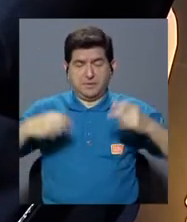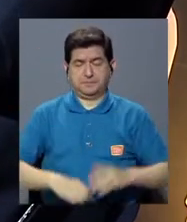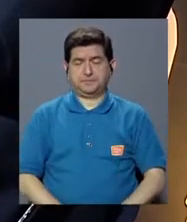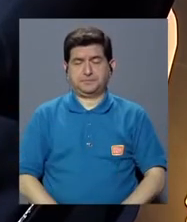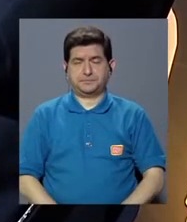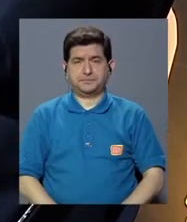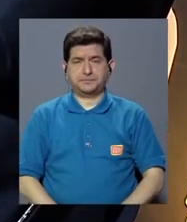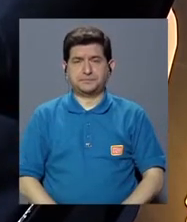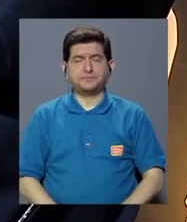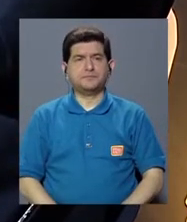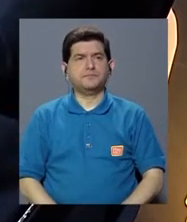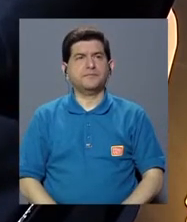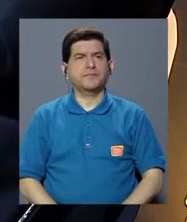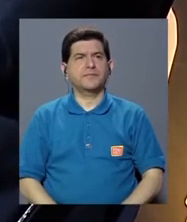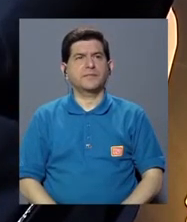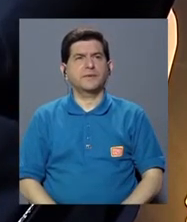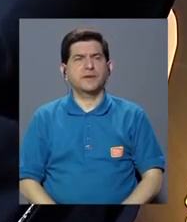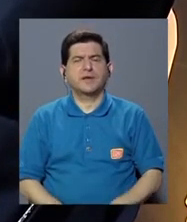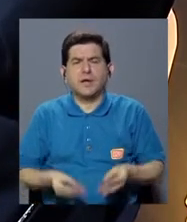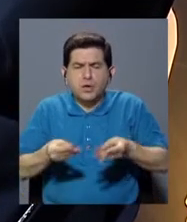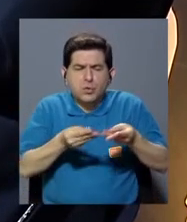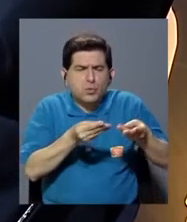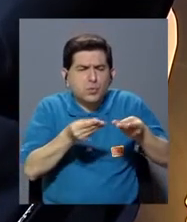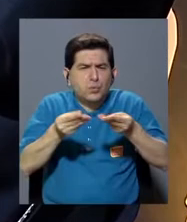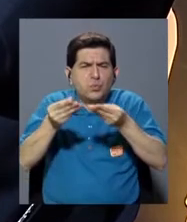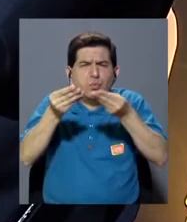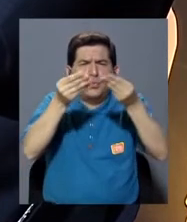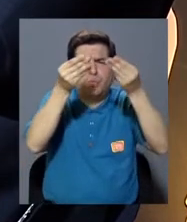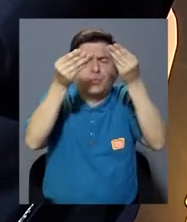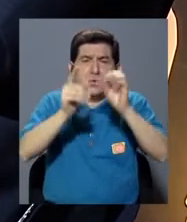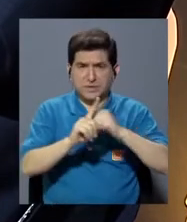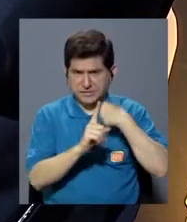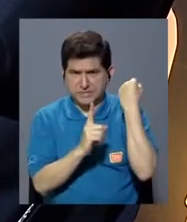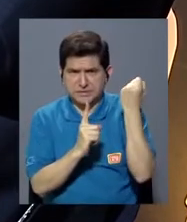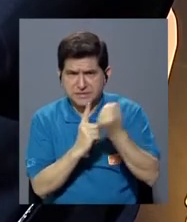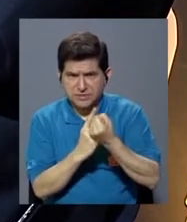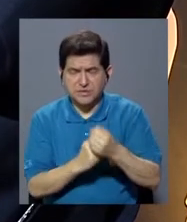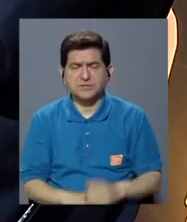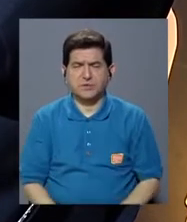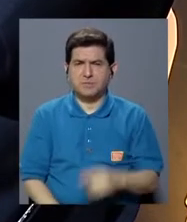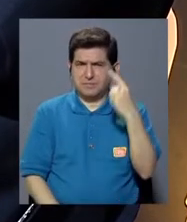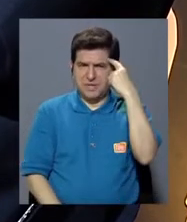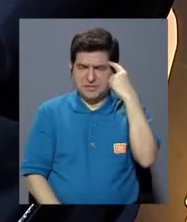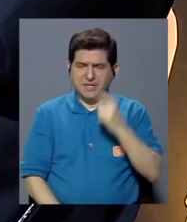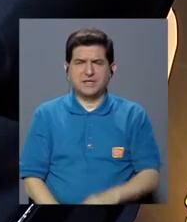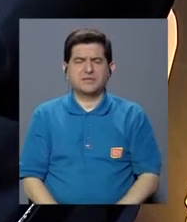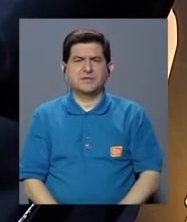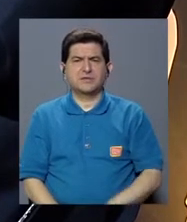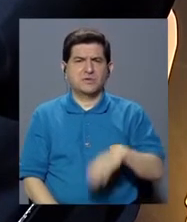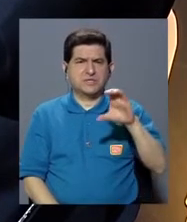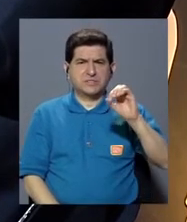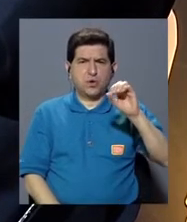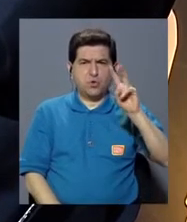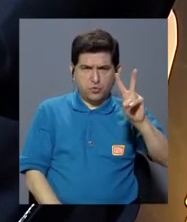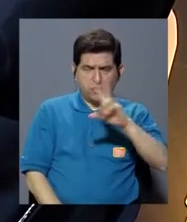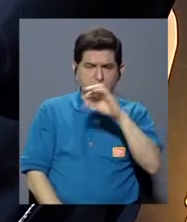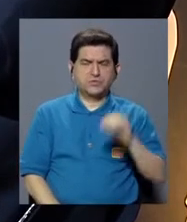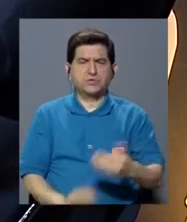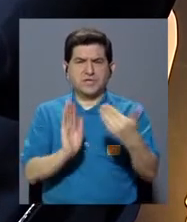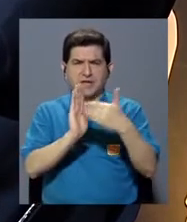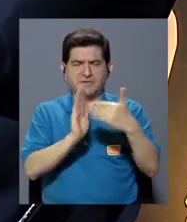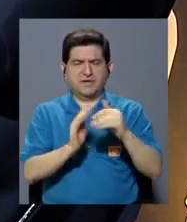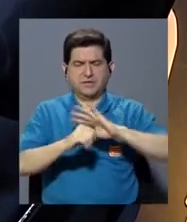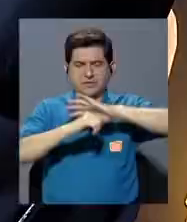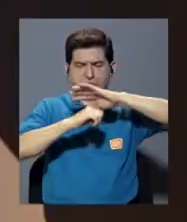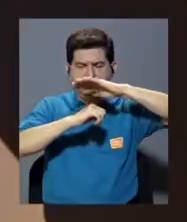de de emisiones de carbono y la afectación a la capa de